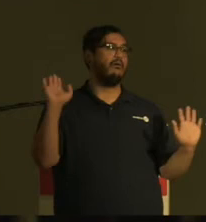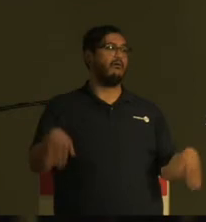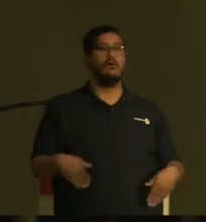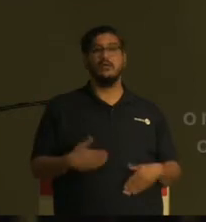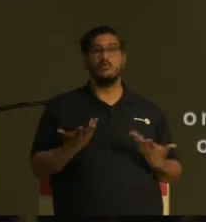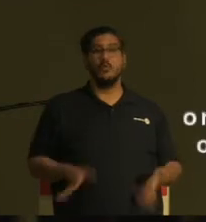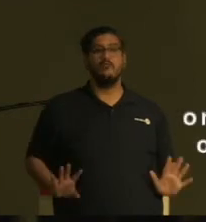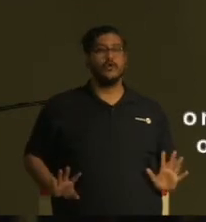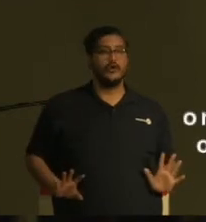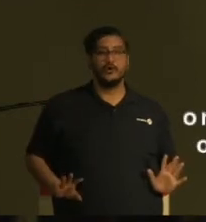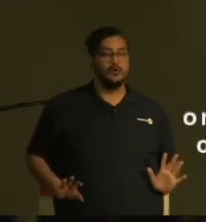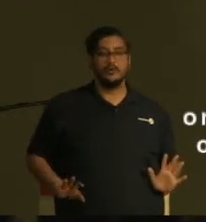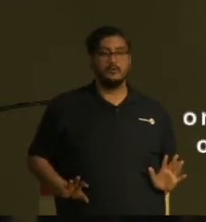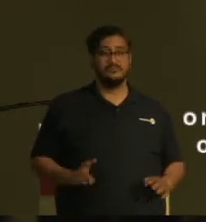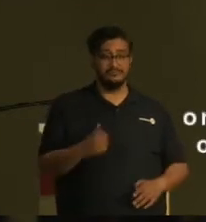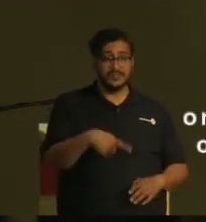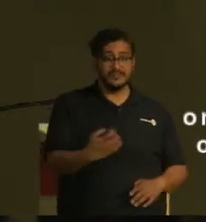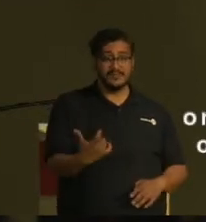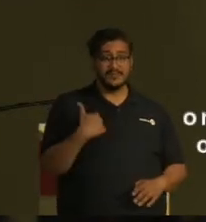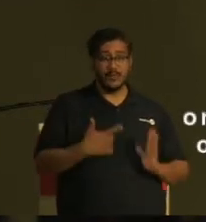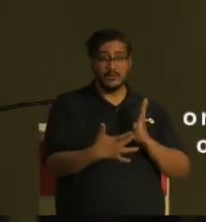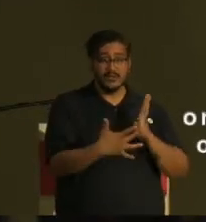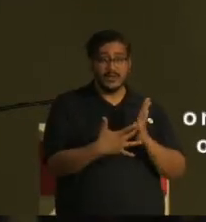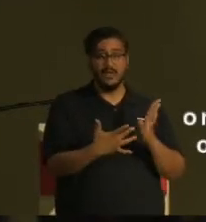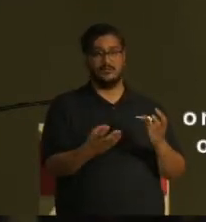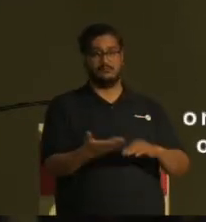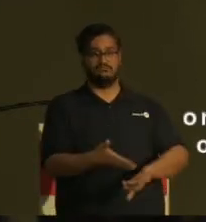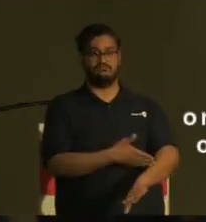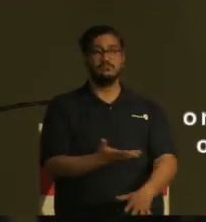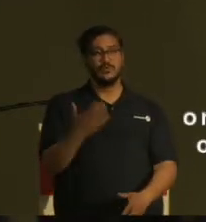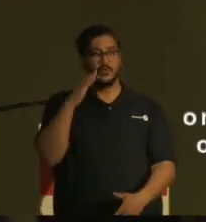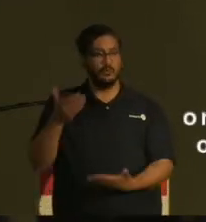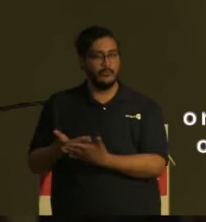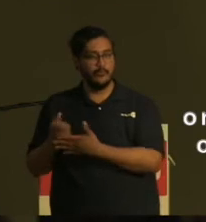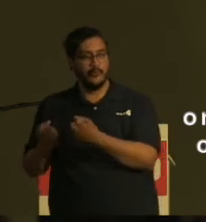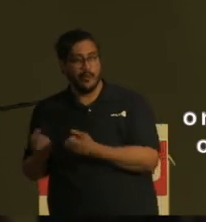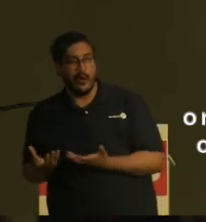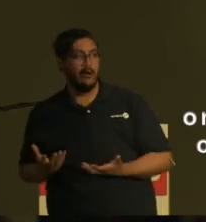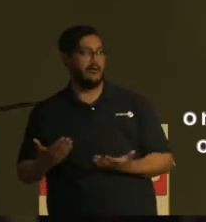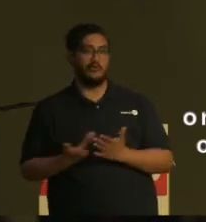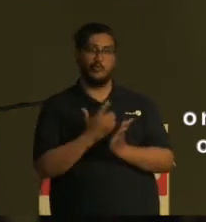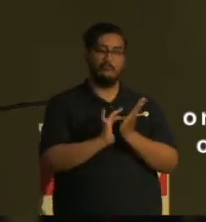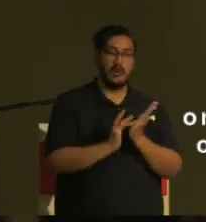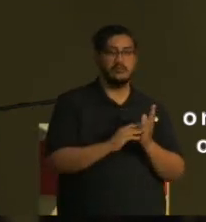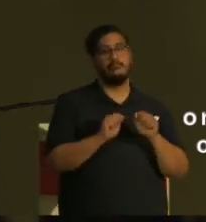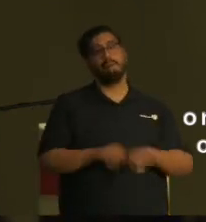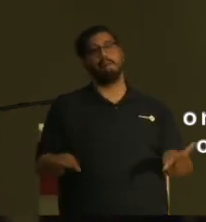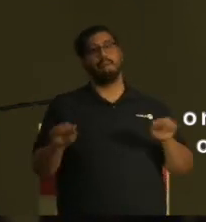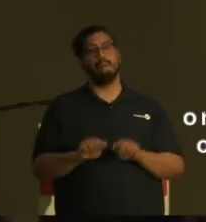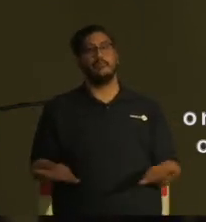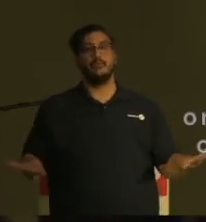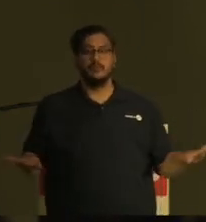la historia o la tecnología, que uno va superando el último modelo del auto, el último modelo de medicina. Como entender